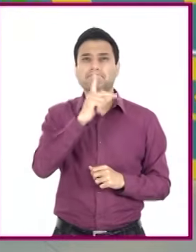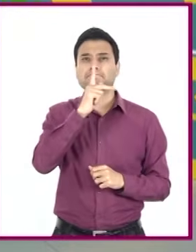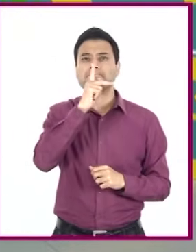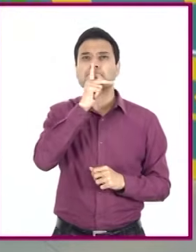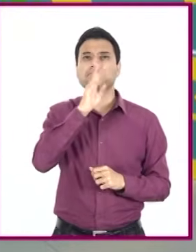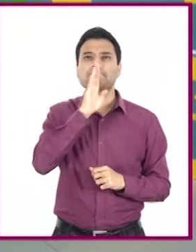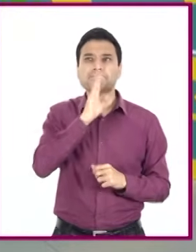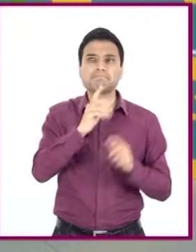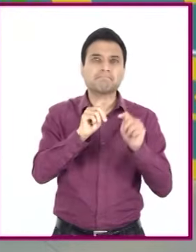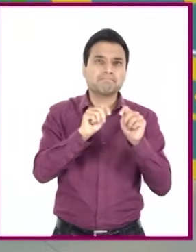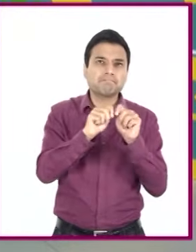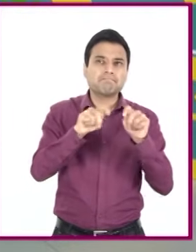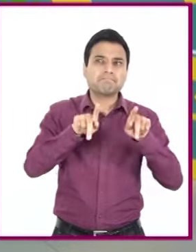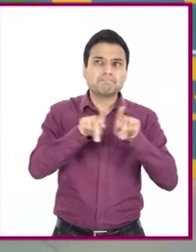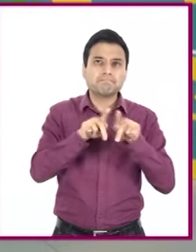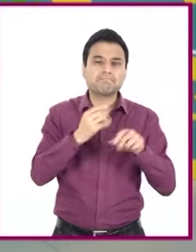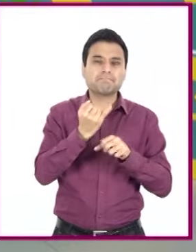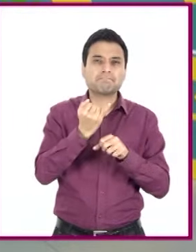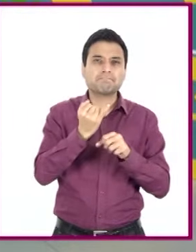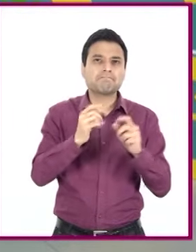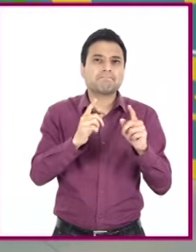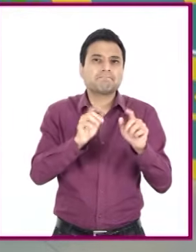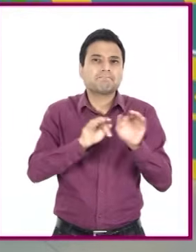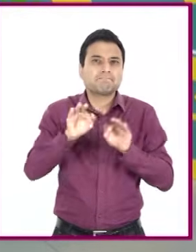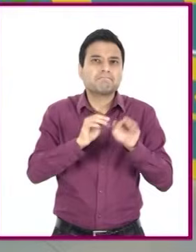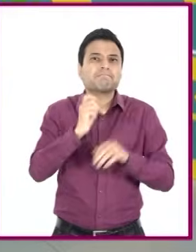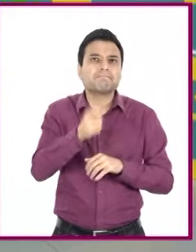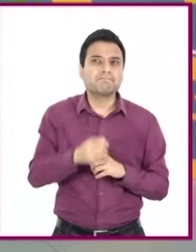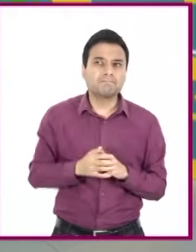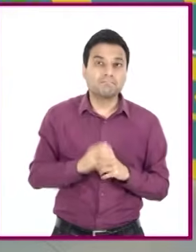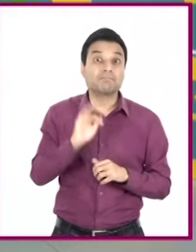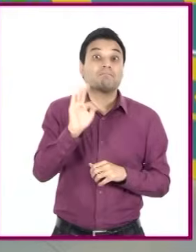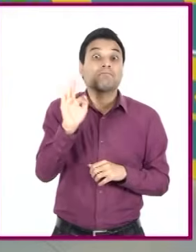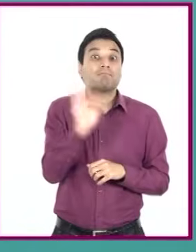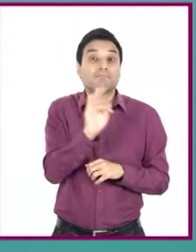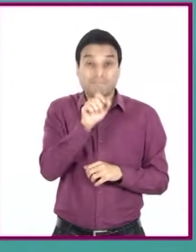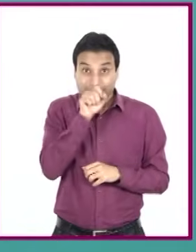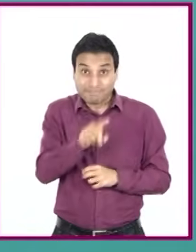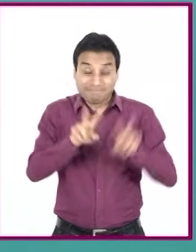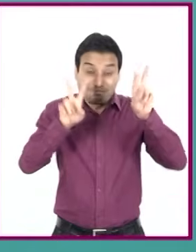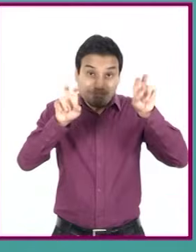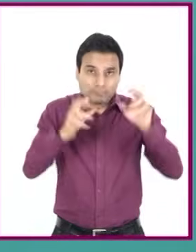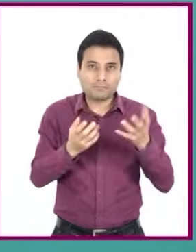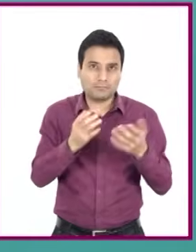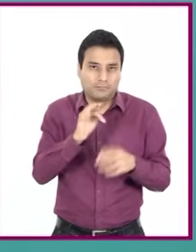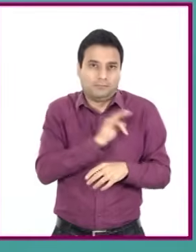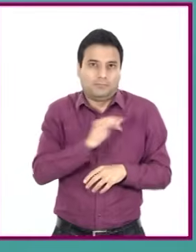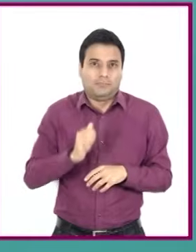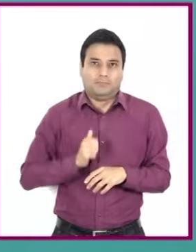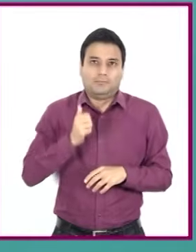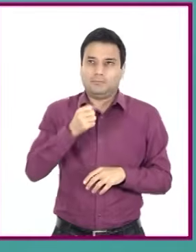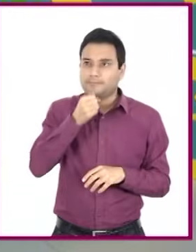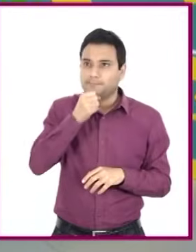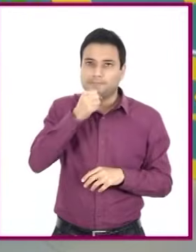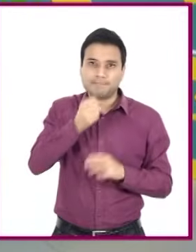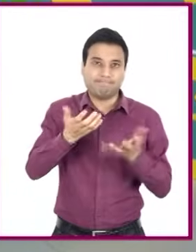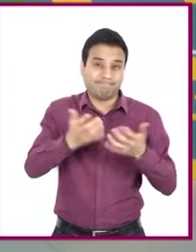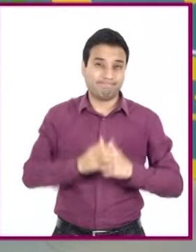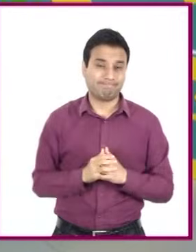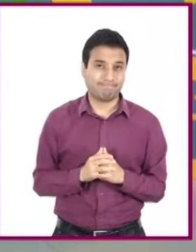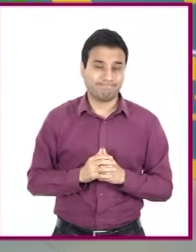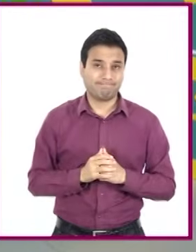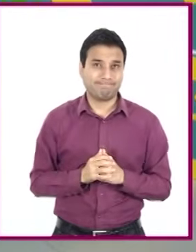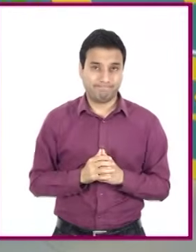familiares. Quizás se dediquen a alguna actividad relacionada con el tema que estén investigando y pueden aprovechar su conocimiento. En